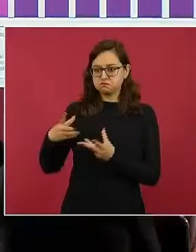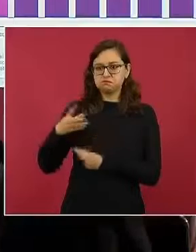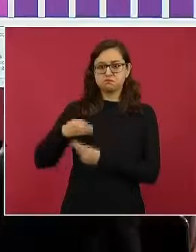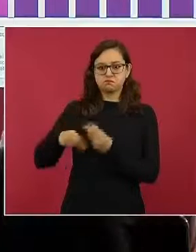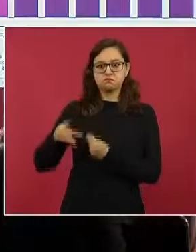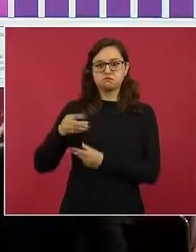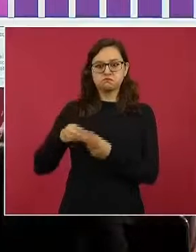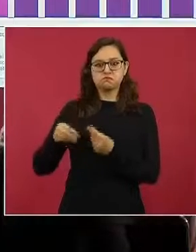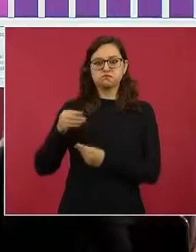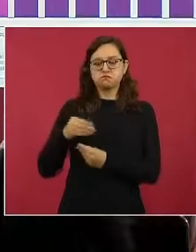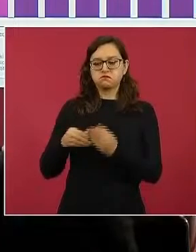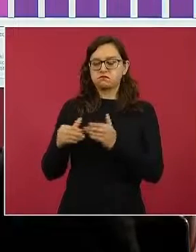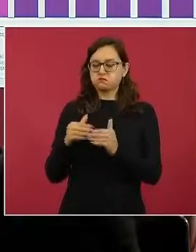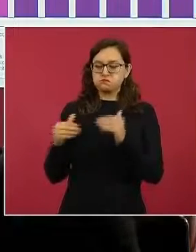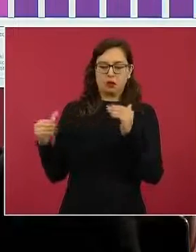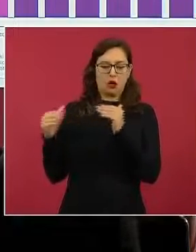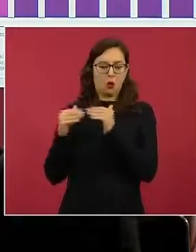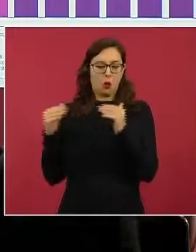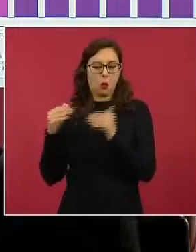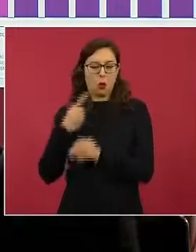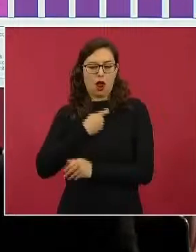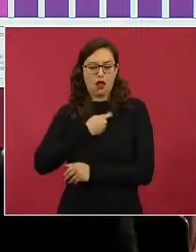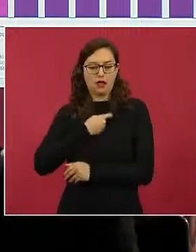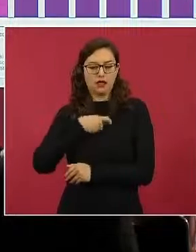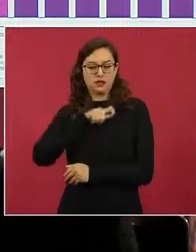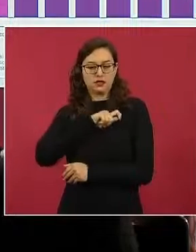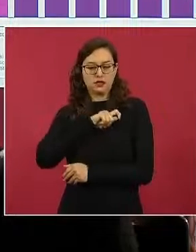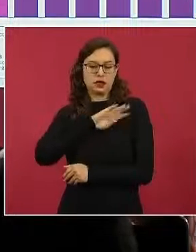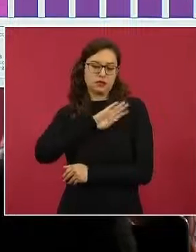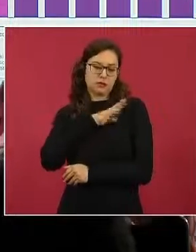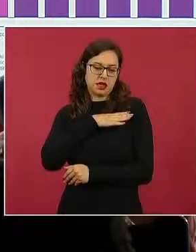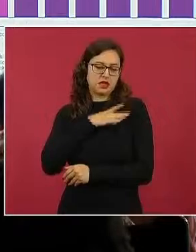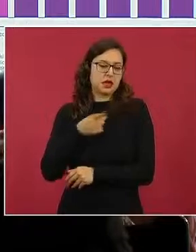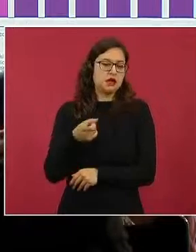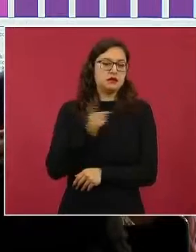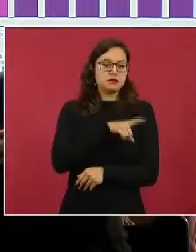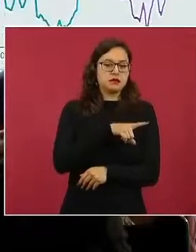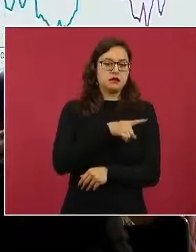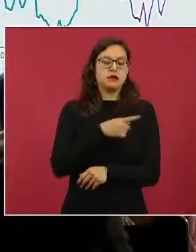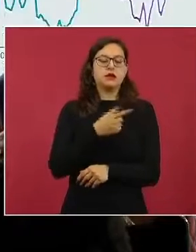que España y ligeramente atrás de Estados Unidos.